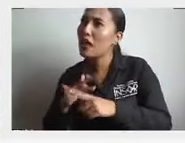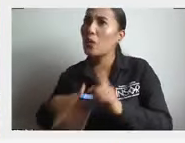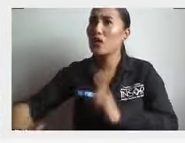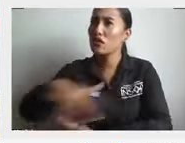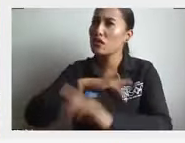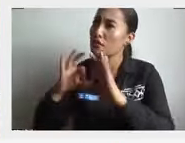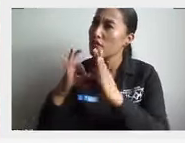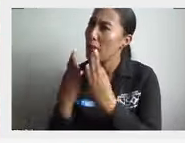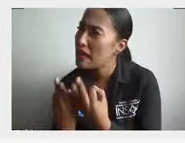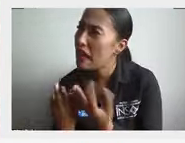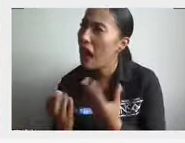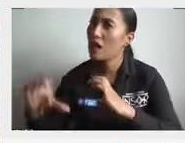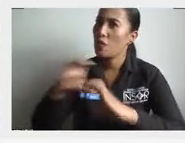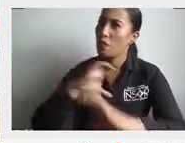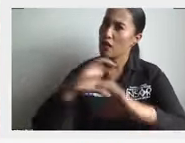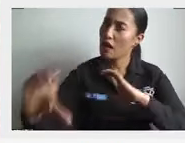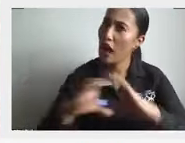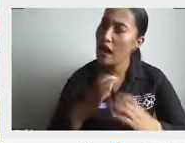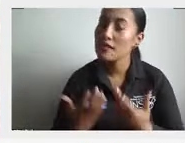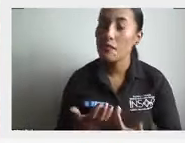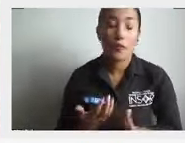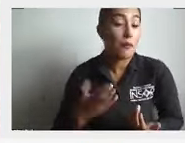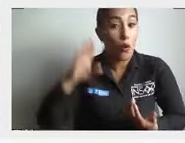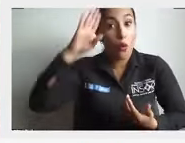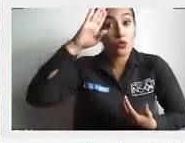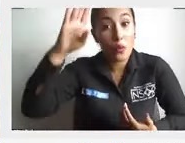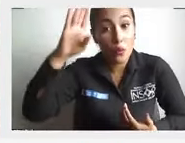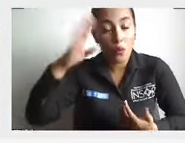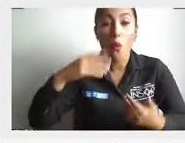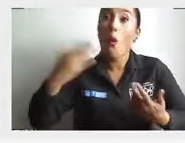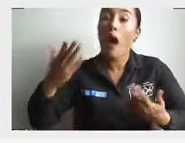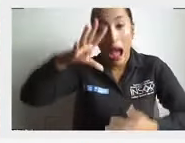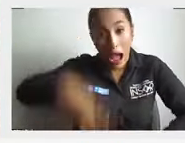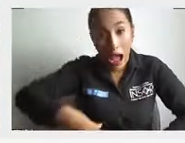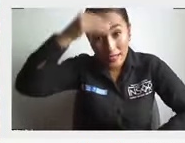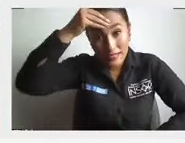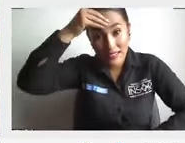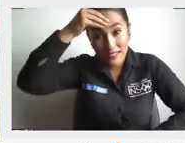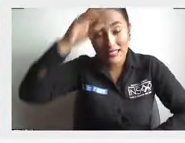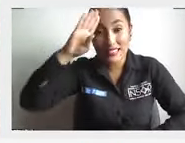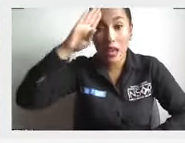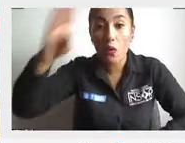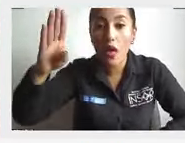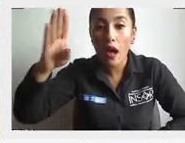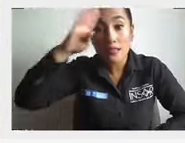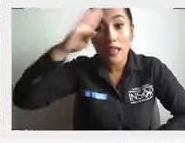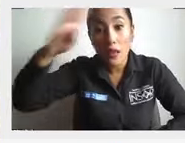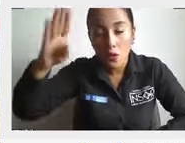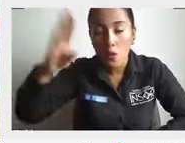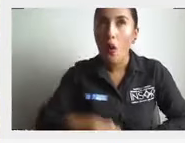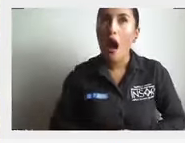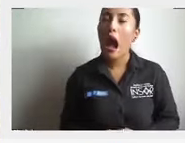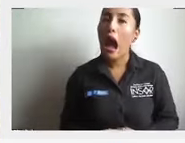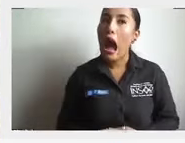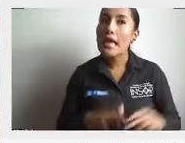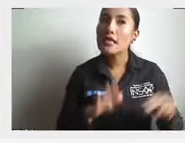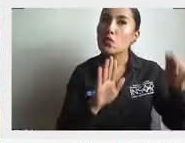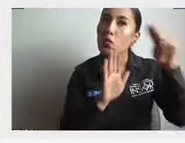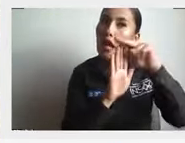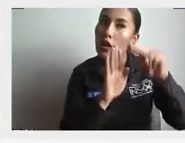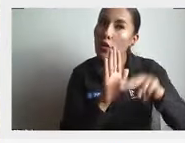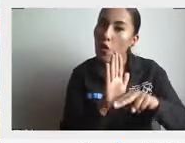que si estoy aprendiendo el saludo, pues que pueda saludarlos a todos y entender que el saludo es una norma que me permite